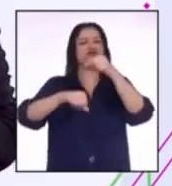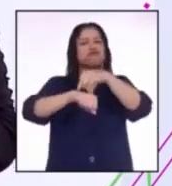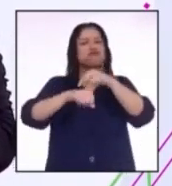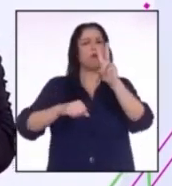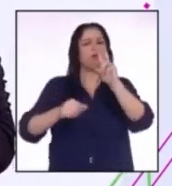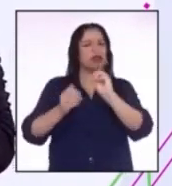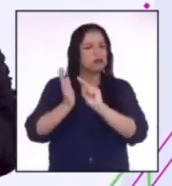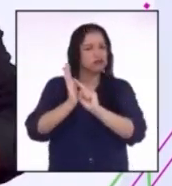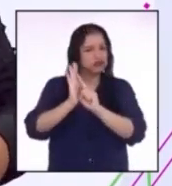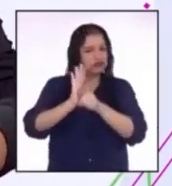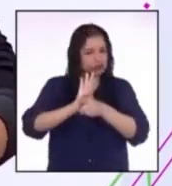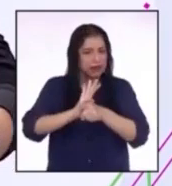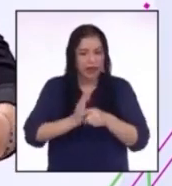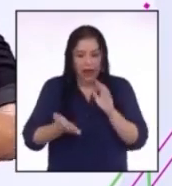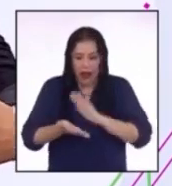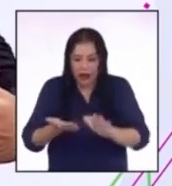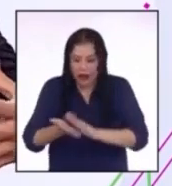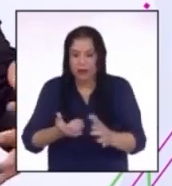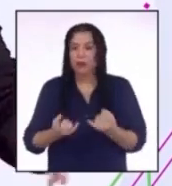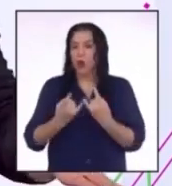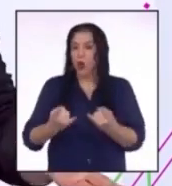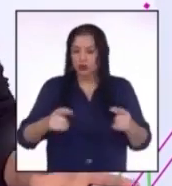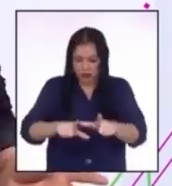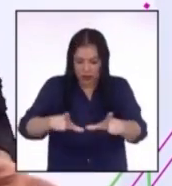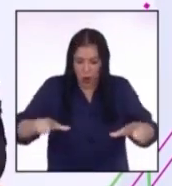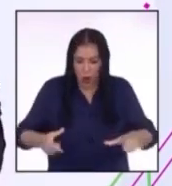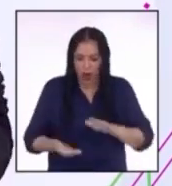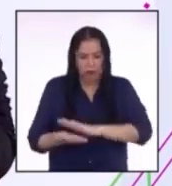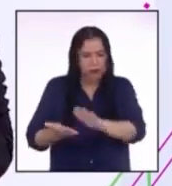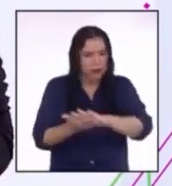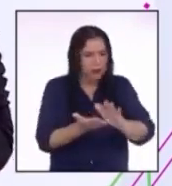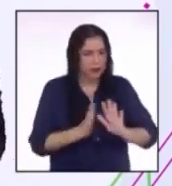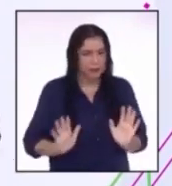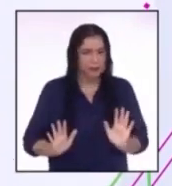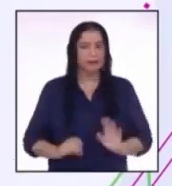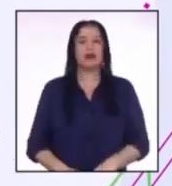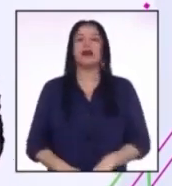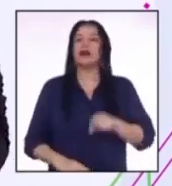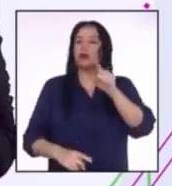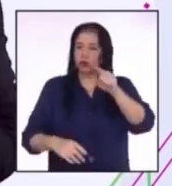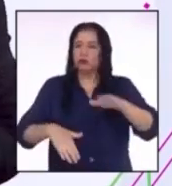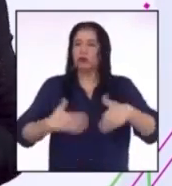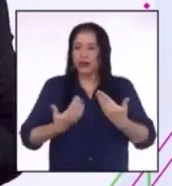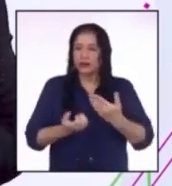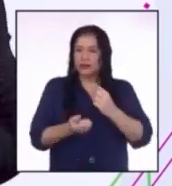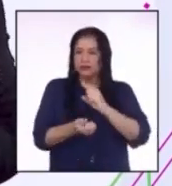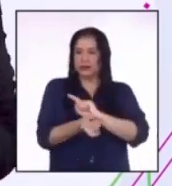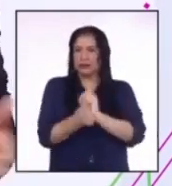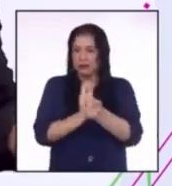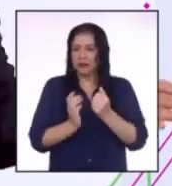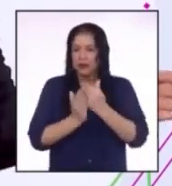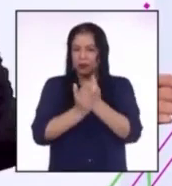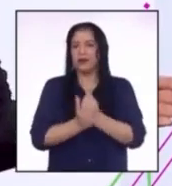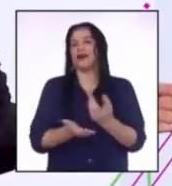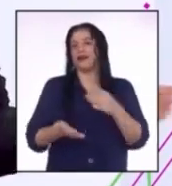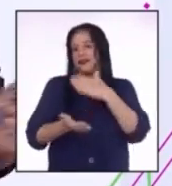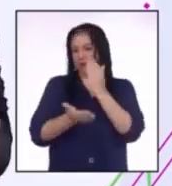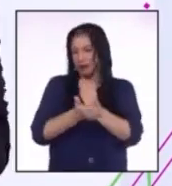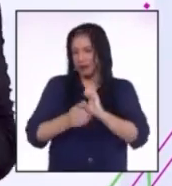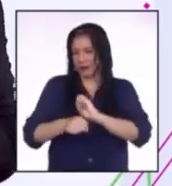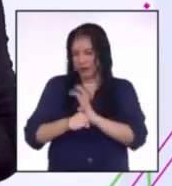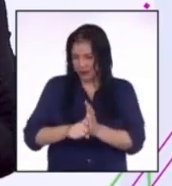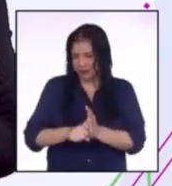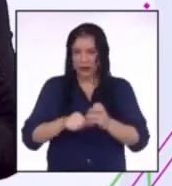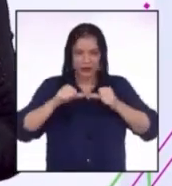segundos y mantener limpios tus útiles y tu zona de trabajo tú puedes hacer la diferencia sigamos con